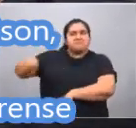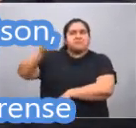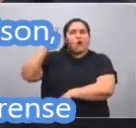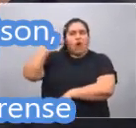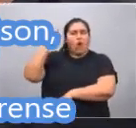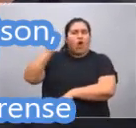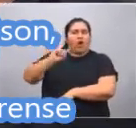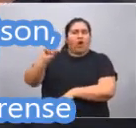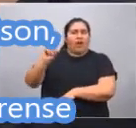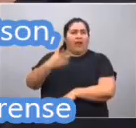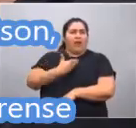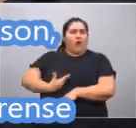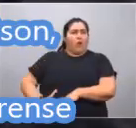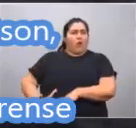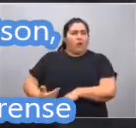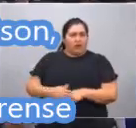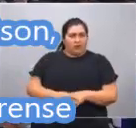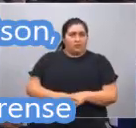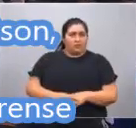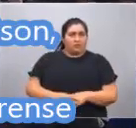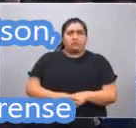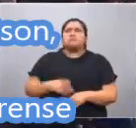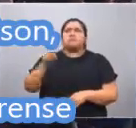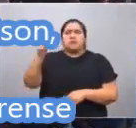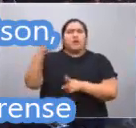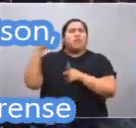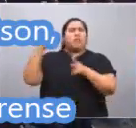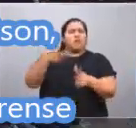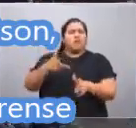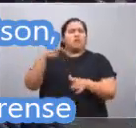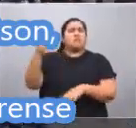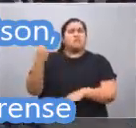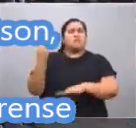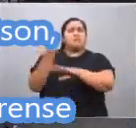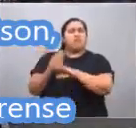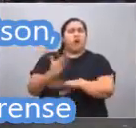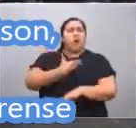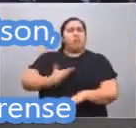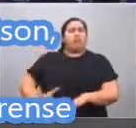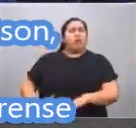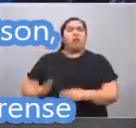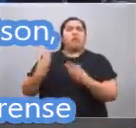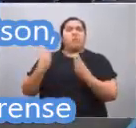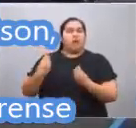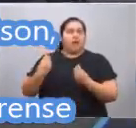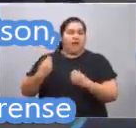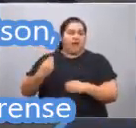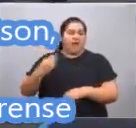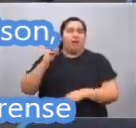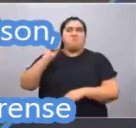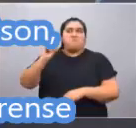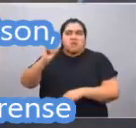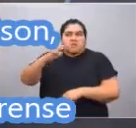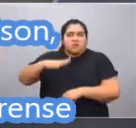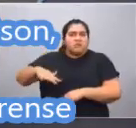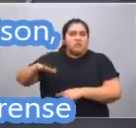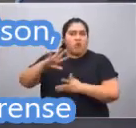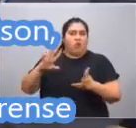en el Estado, quienes dicen que hoy gobiernan el Estado para destruir el Estado.